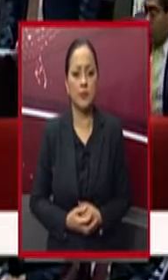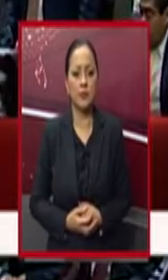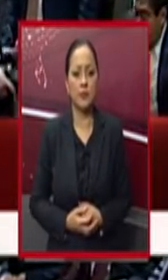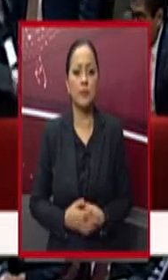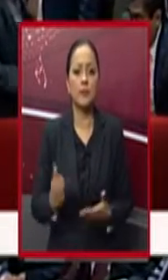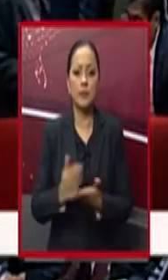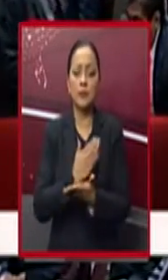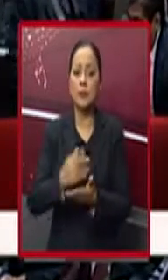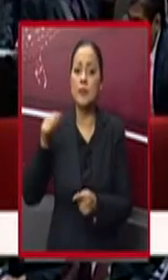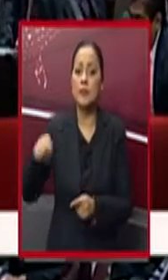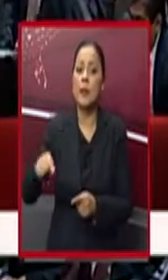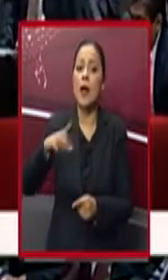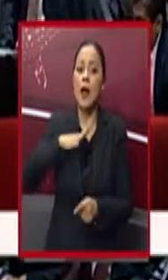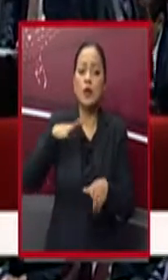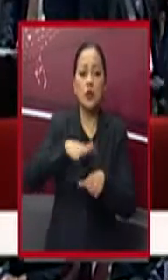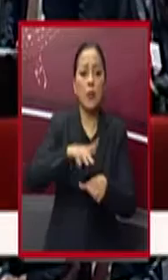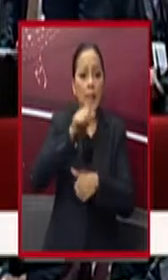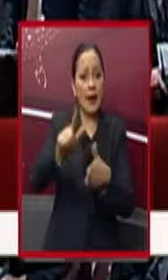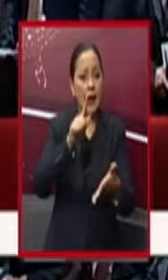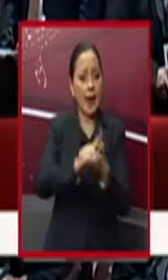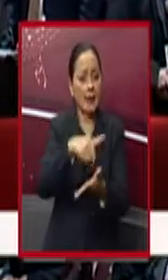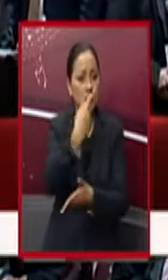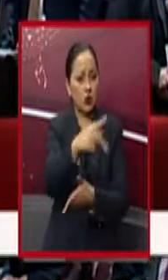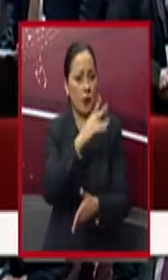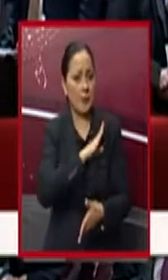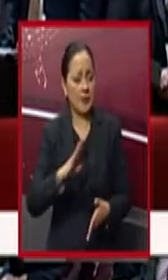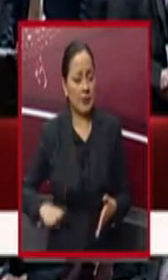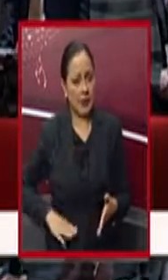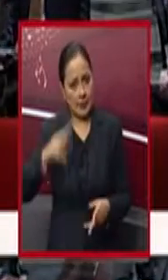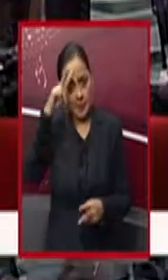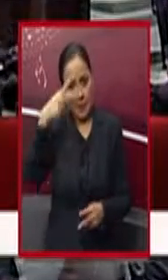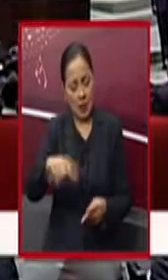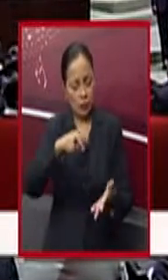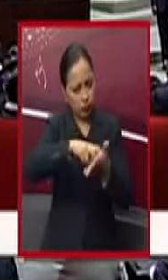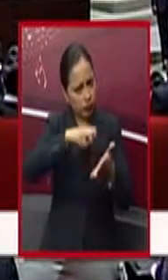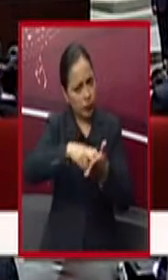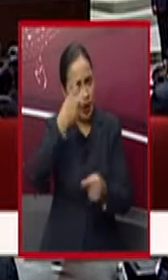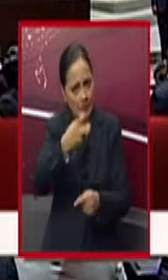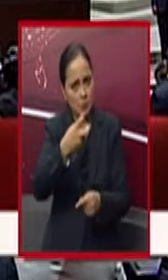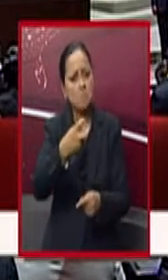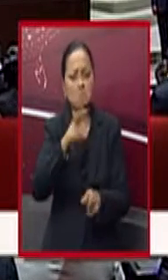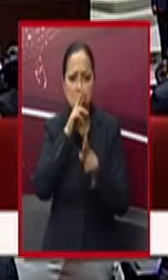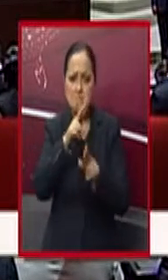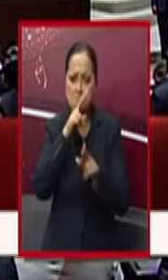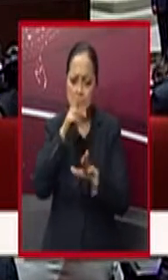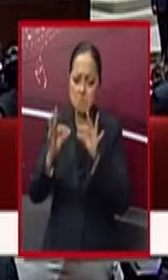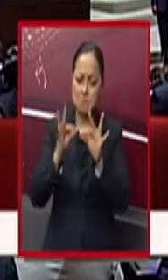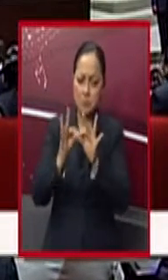Por otra parte, dijo que las reformas estructurales del presidente de la República han dado resultados.